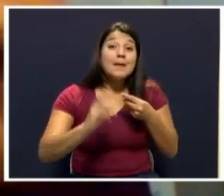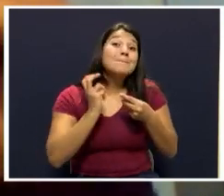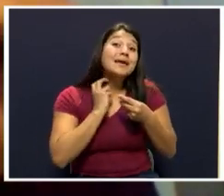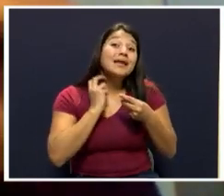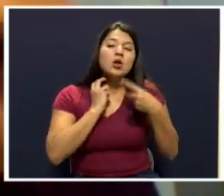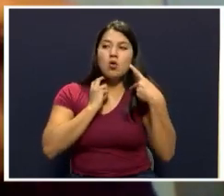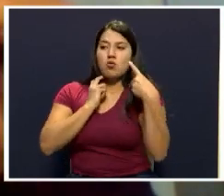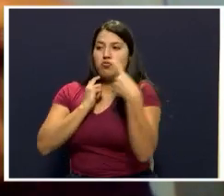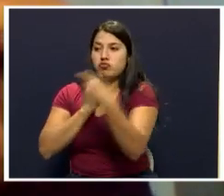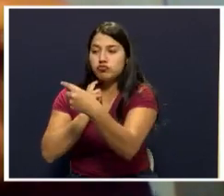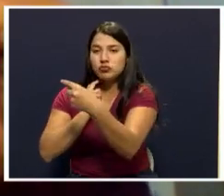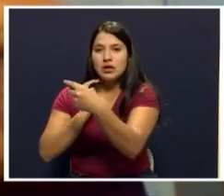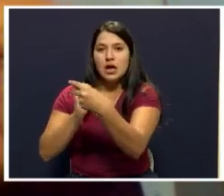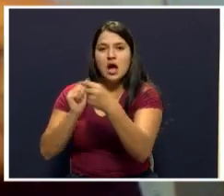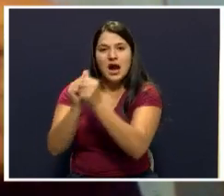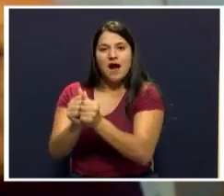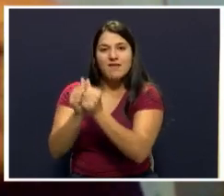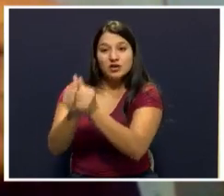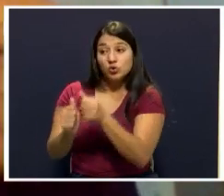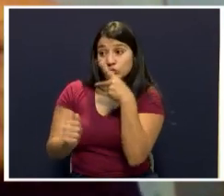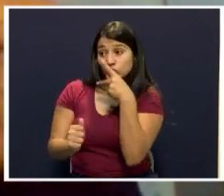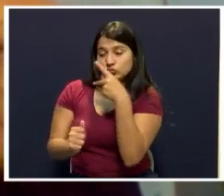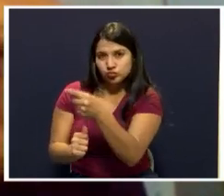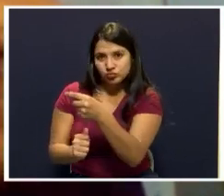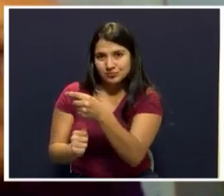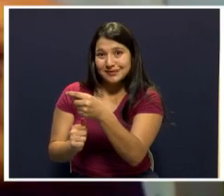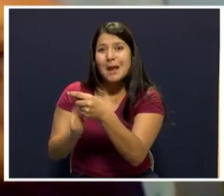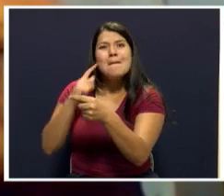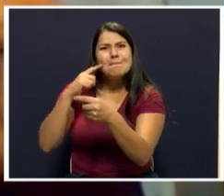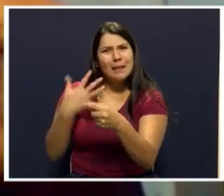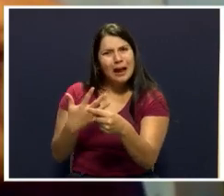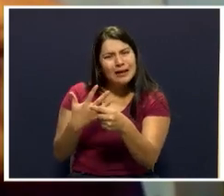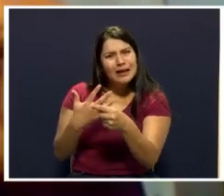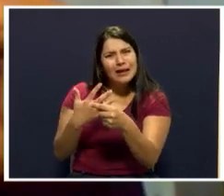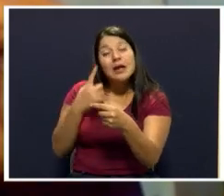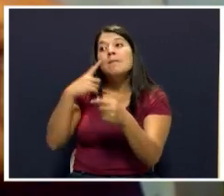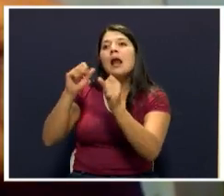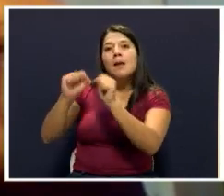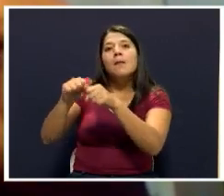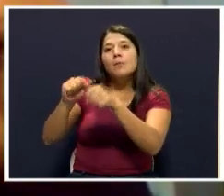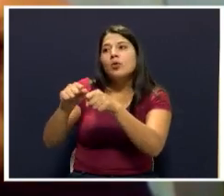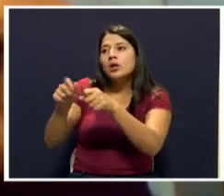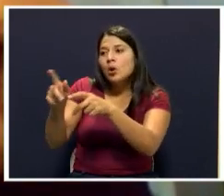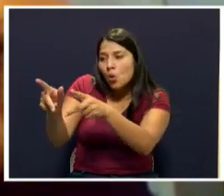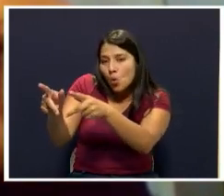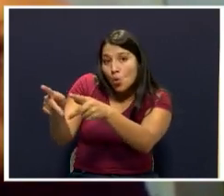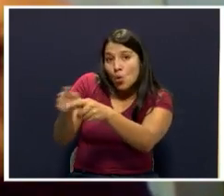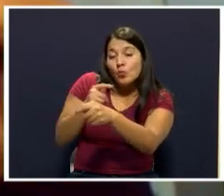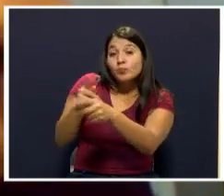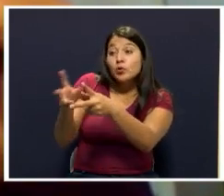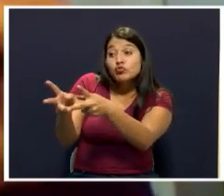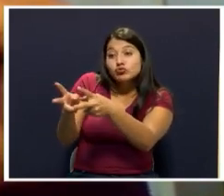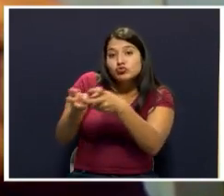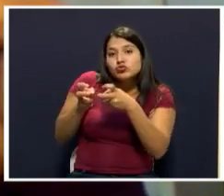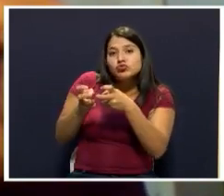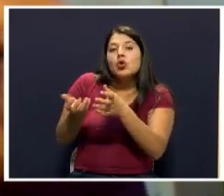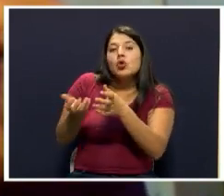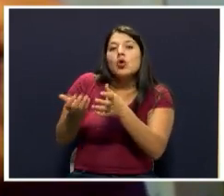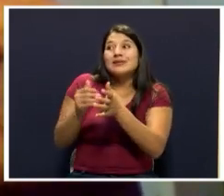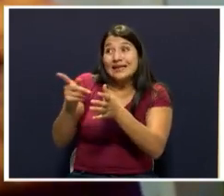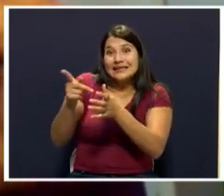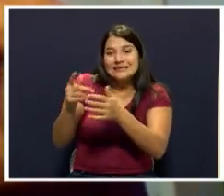venenos, el sistema inmunológico del caballo produce anticuerpos contra los venenos, y al sangrar nosotros